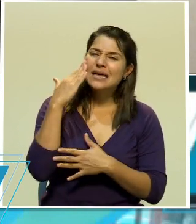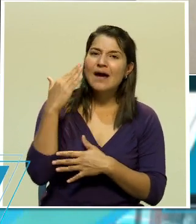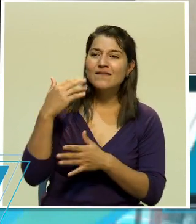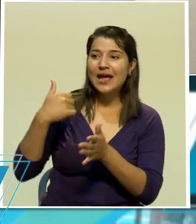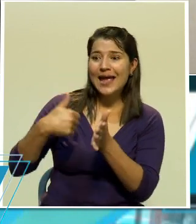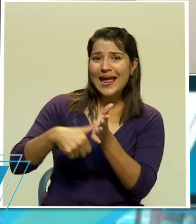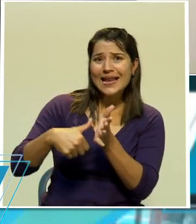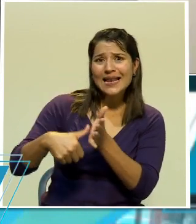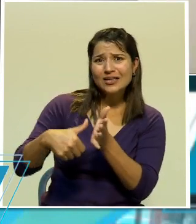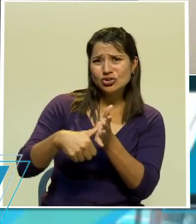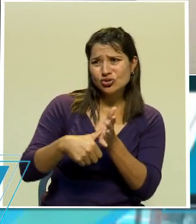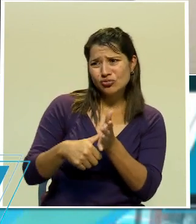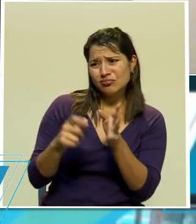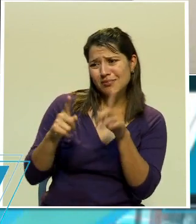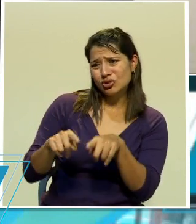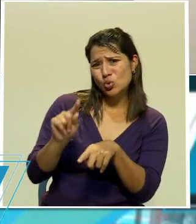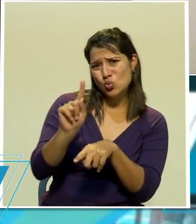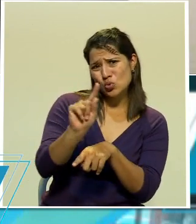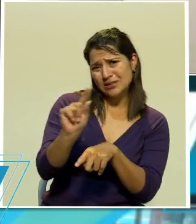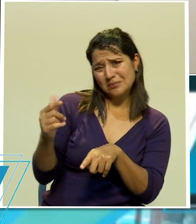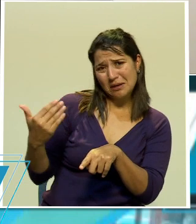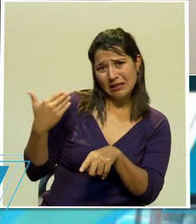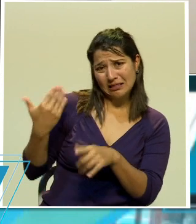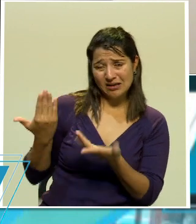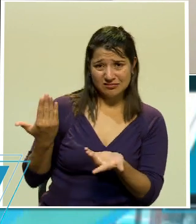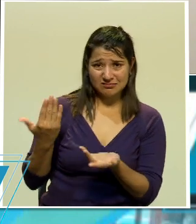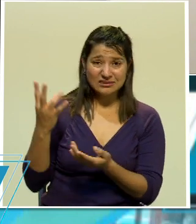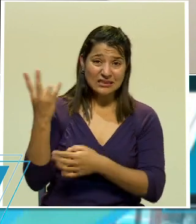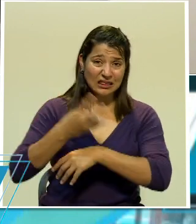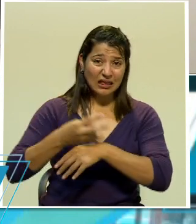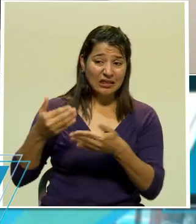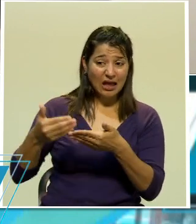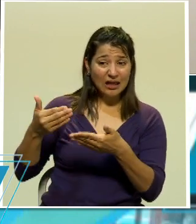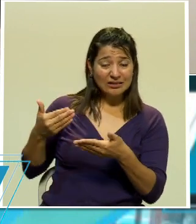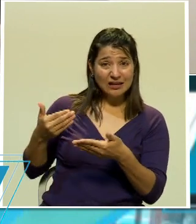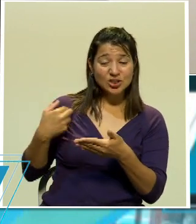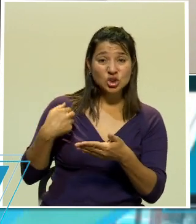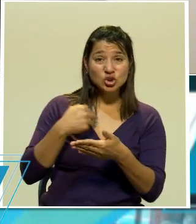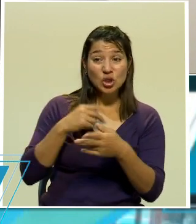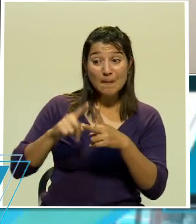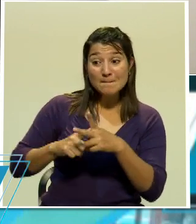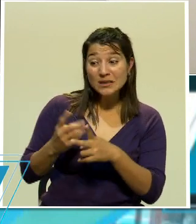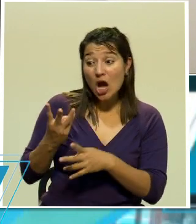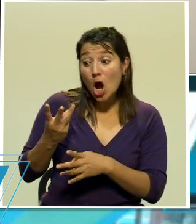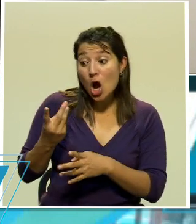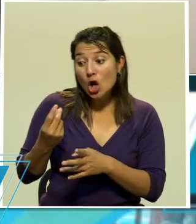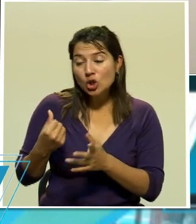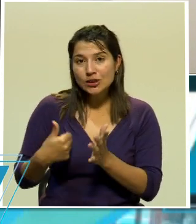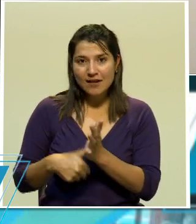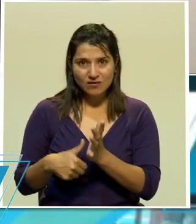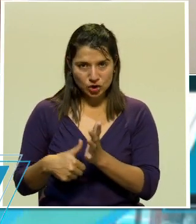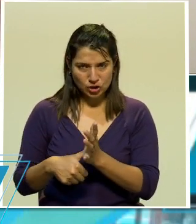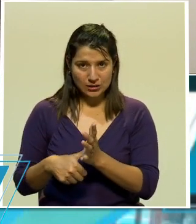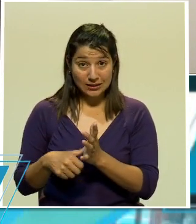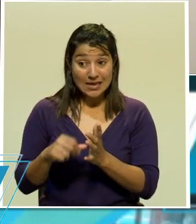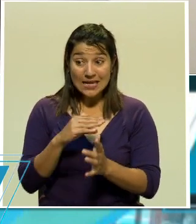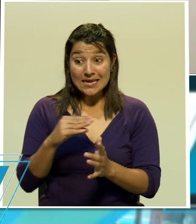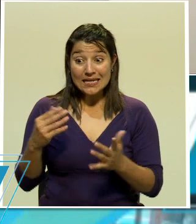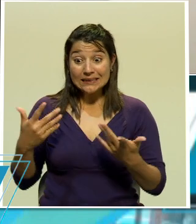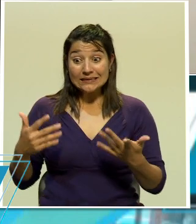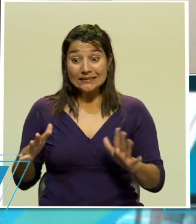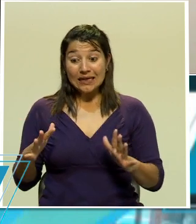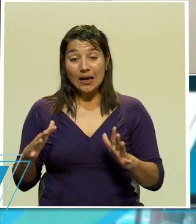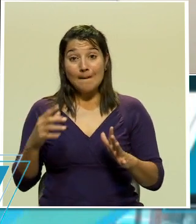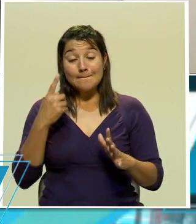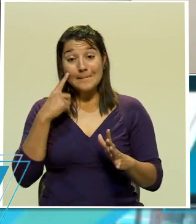en esto fue hace una semana, es decir, hace exactamente 7 días estábamos apenas empezando a contar los votos y ya para este momento la gran mayoría de la población